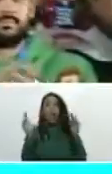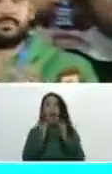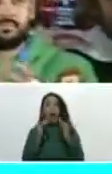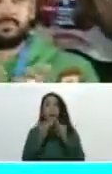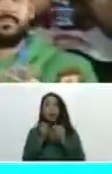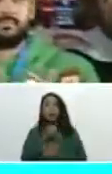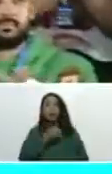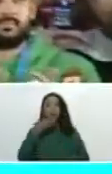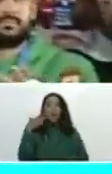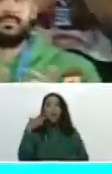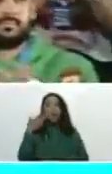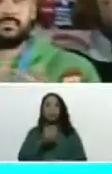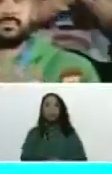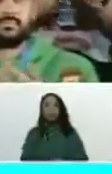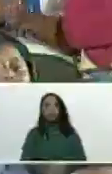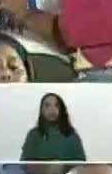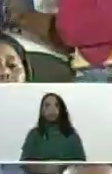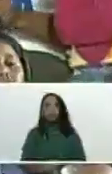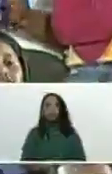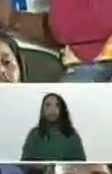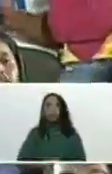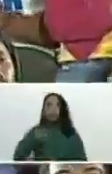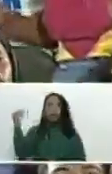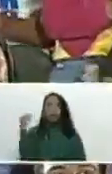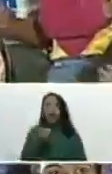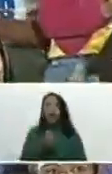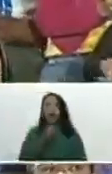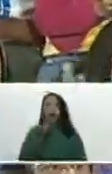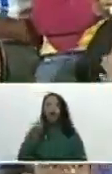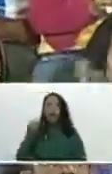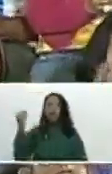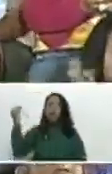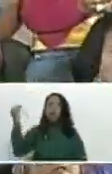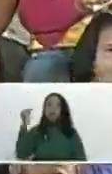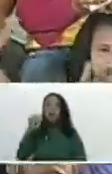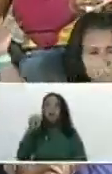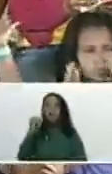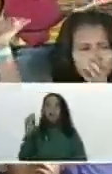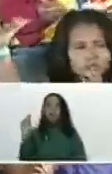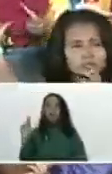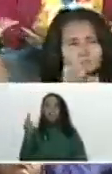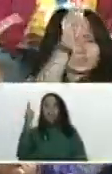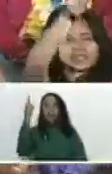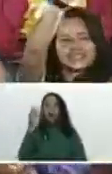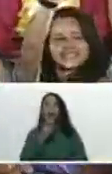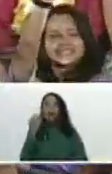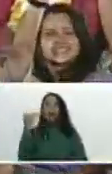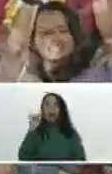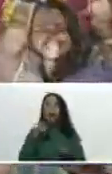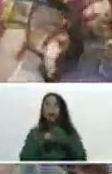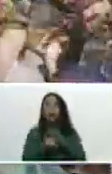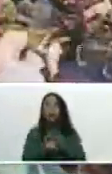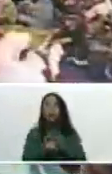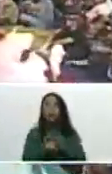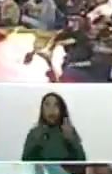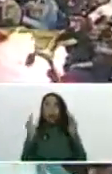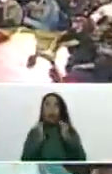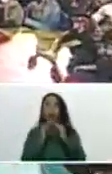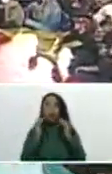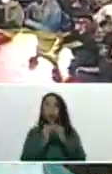digna. Cada vez más jóvenes, cada vez más parejas de jóvenes tengan acceso a la